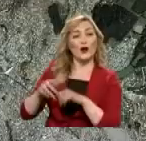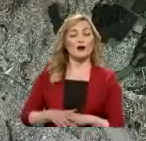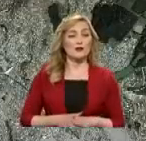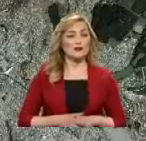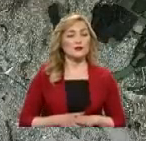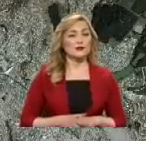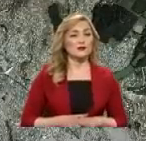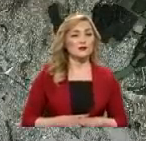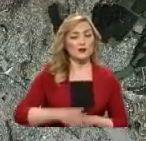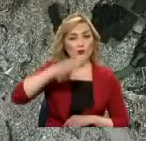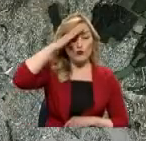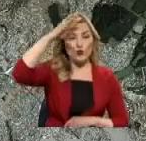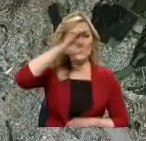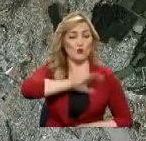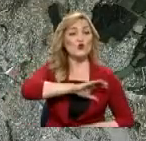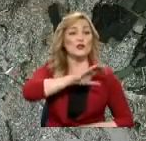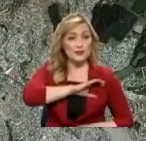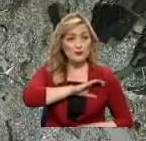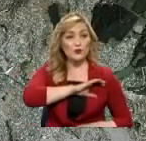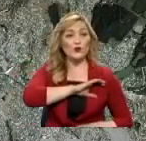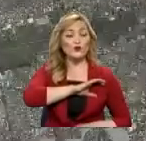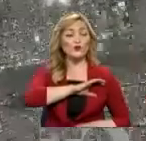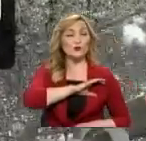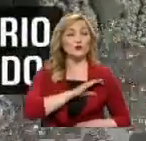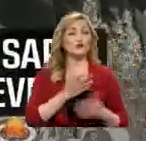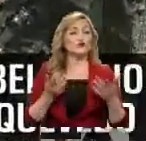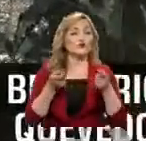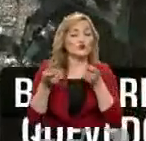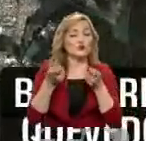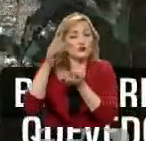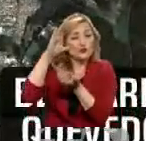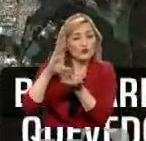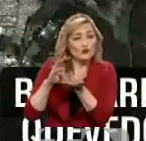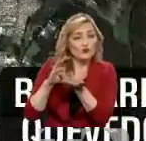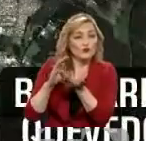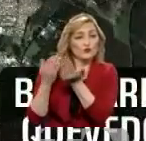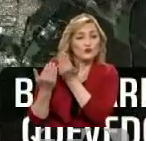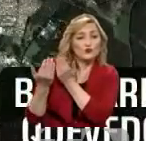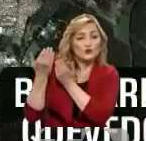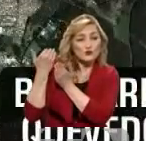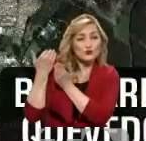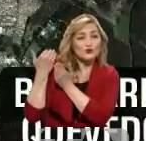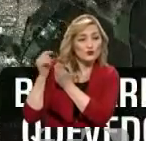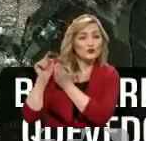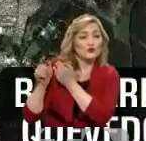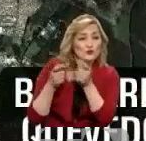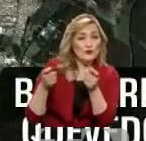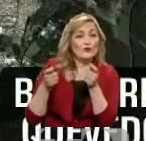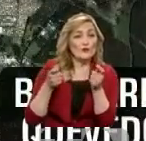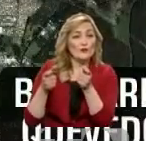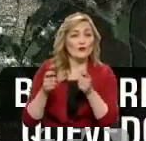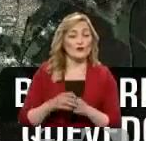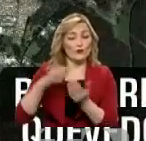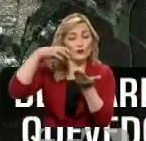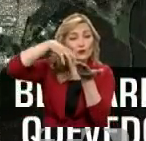los agentes civiles del Distrito Metropolitano de Quito se harán cargo del control en el centro histórico y